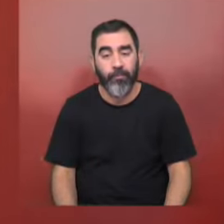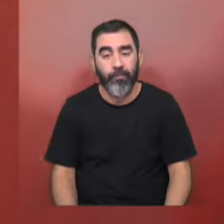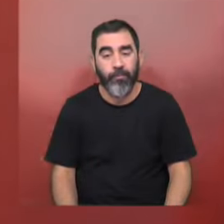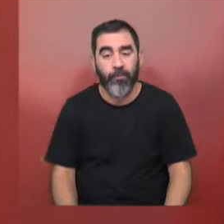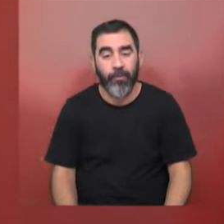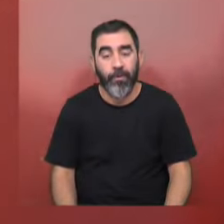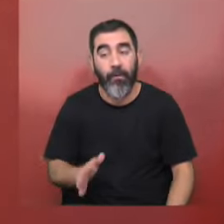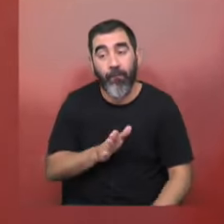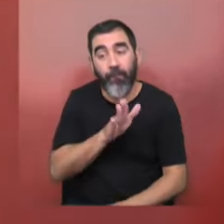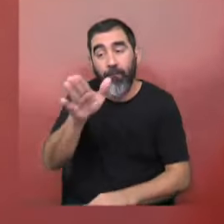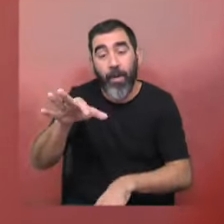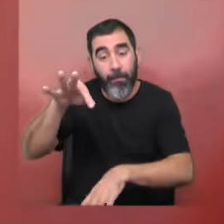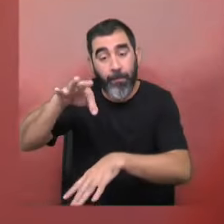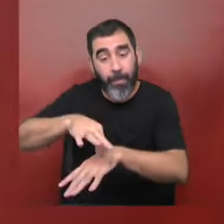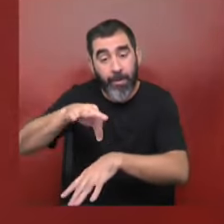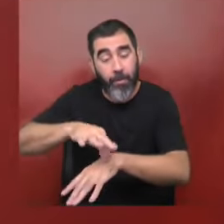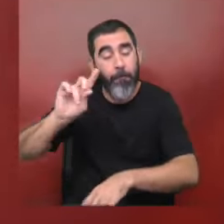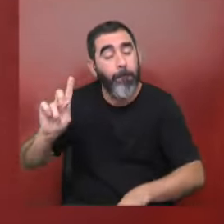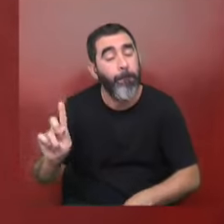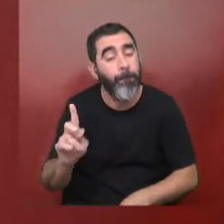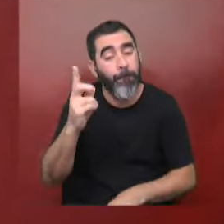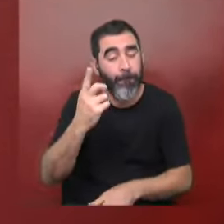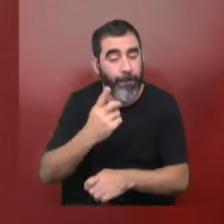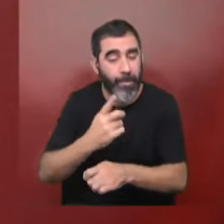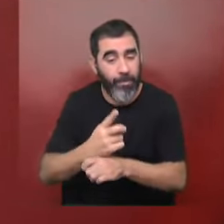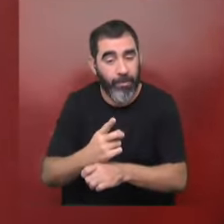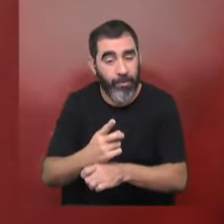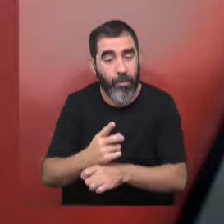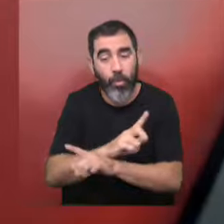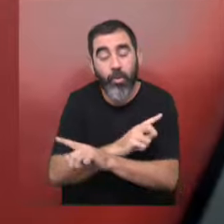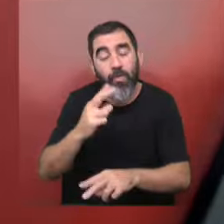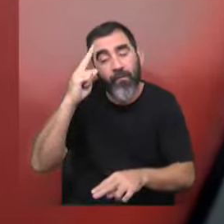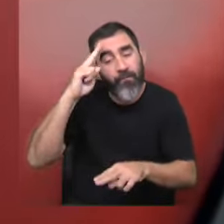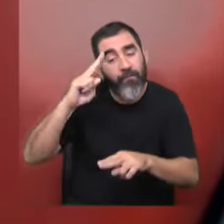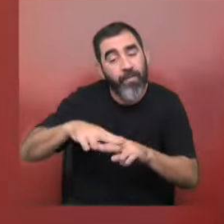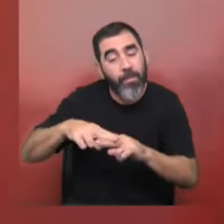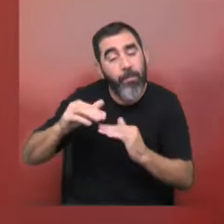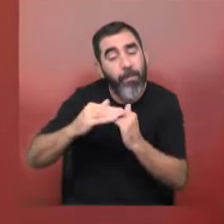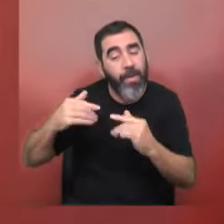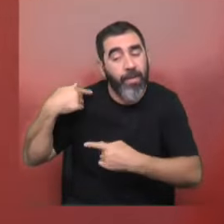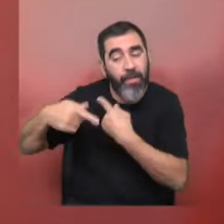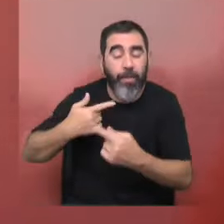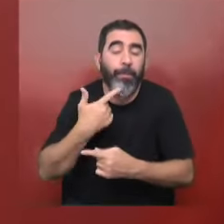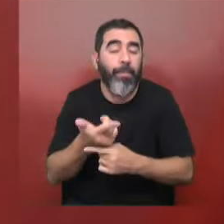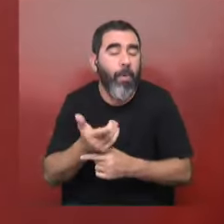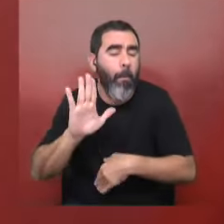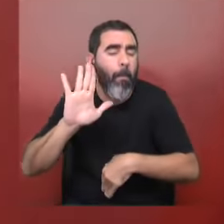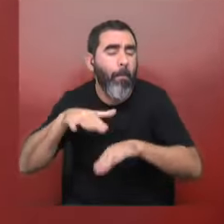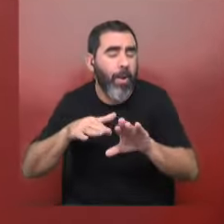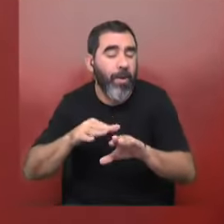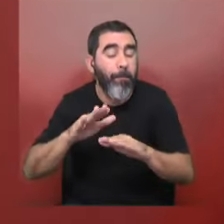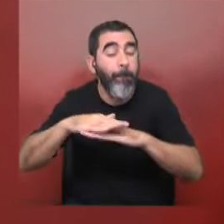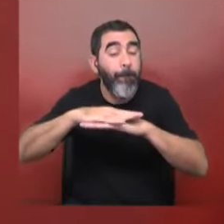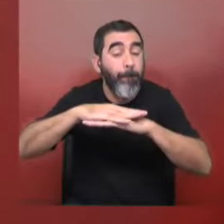Cuando acuden a nuestra consulta, lo primero es determinar que no tengan alguna patología de base. Por ejemplo, lo más frecuente es que los